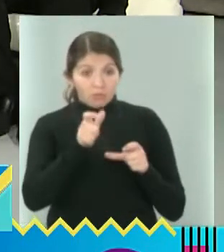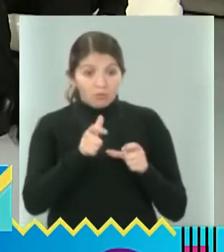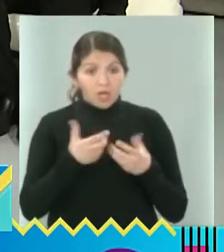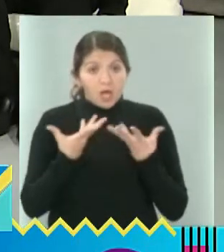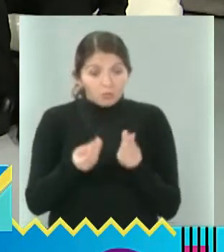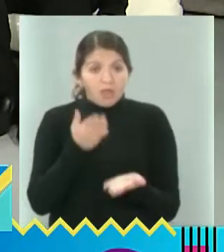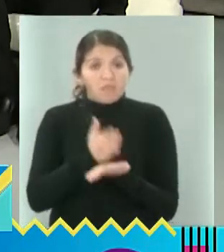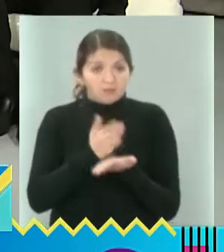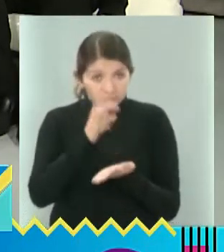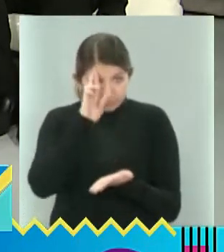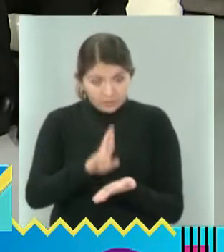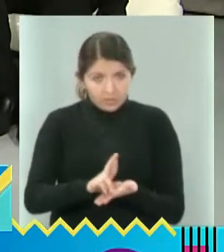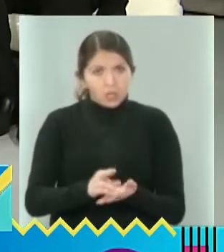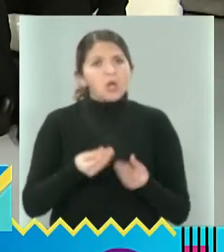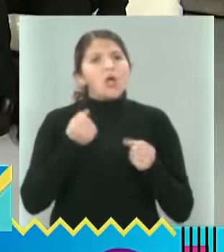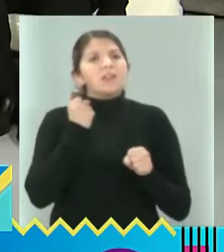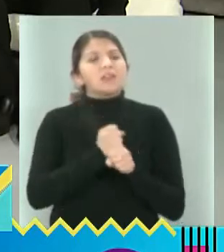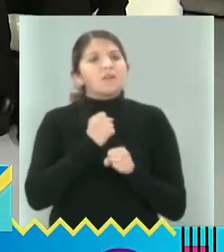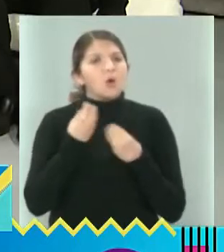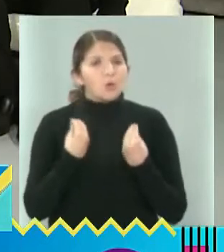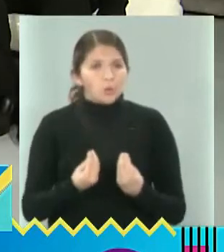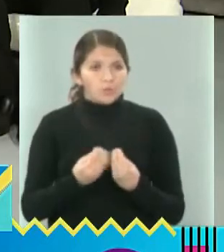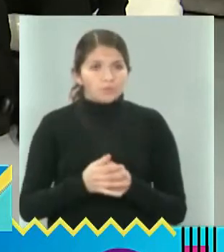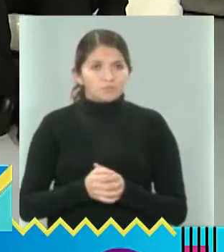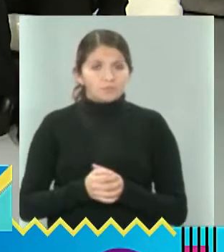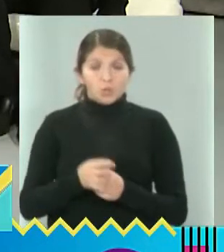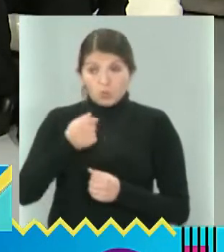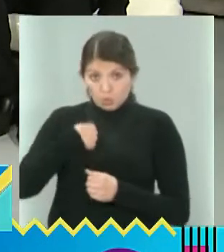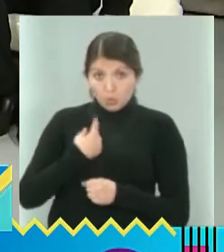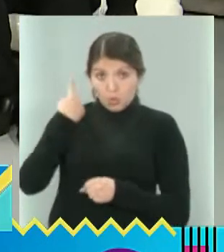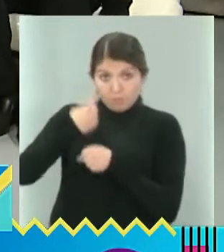a todos? Bueno. ¿Cómo se trabaja? ¿Quién contesta? Digo, ¿puedo yo primero?